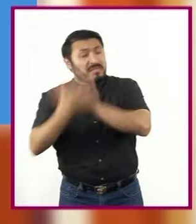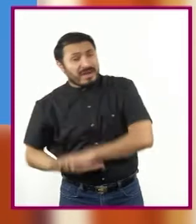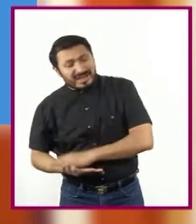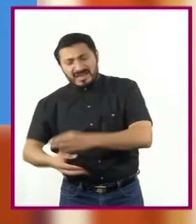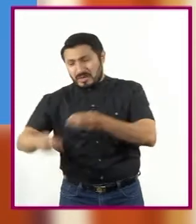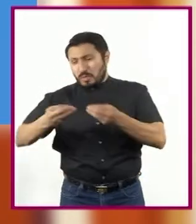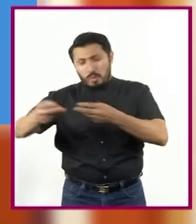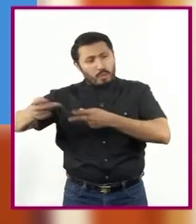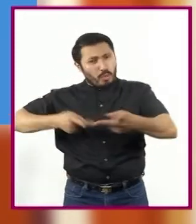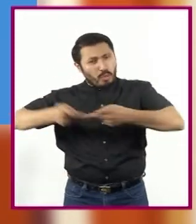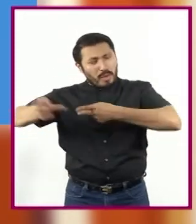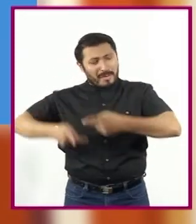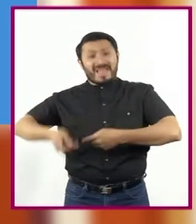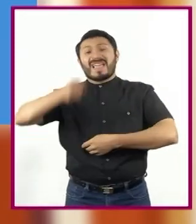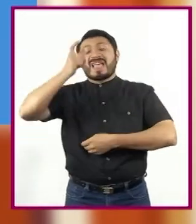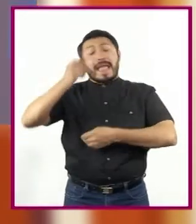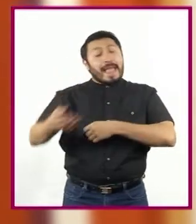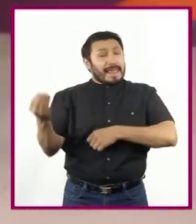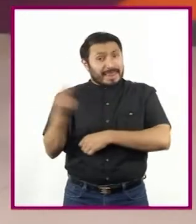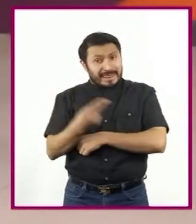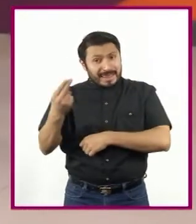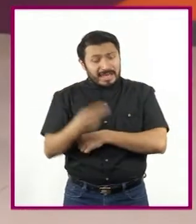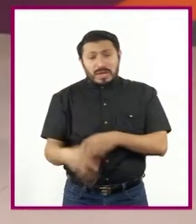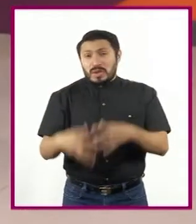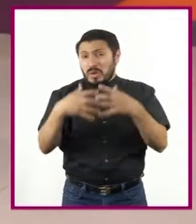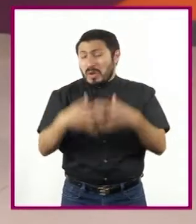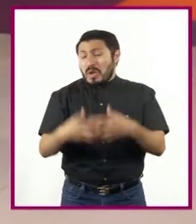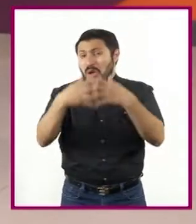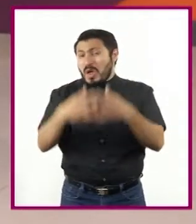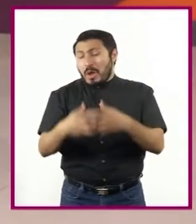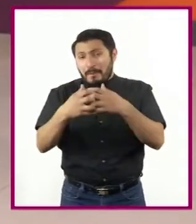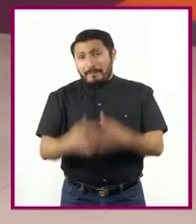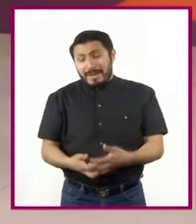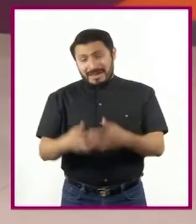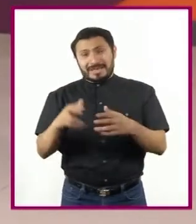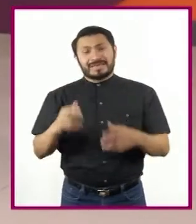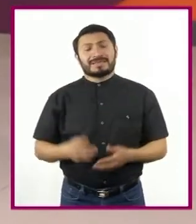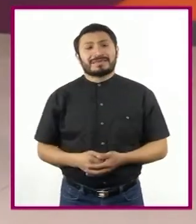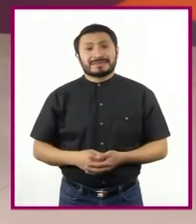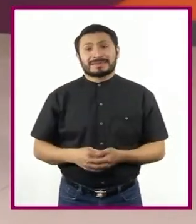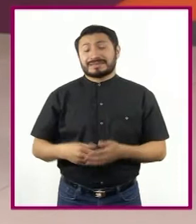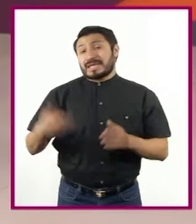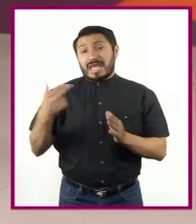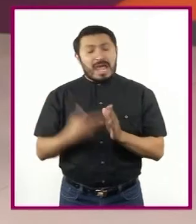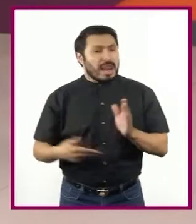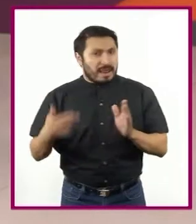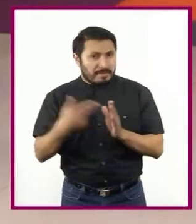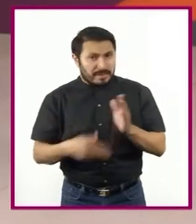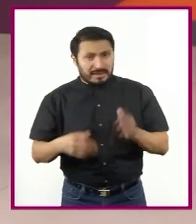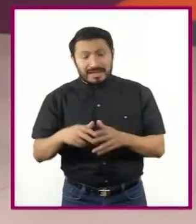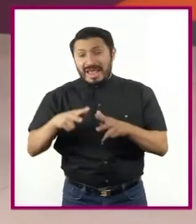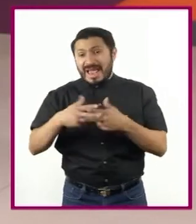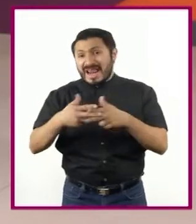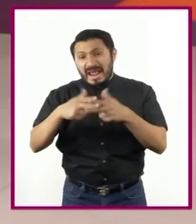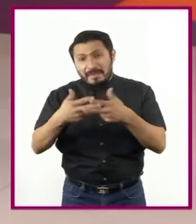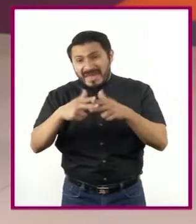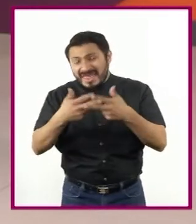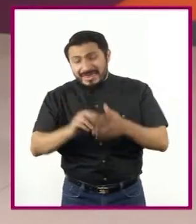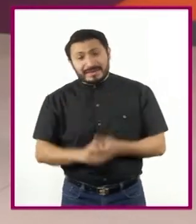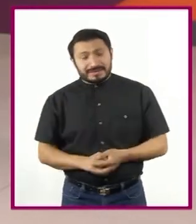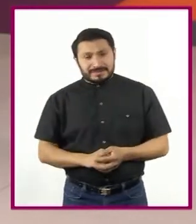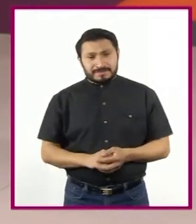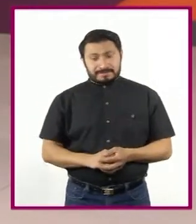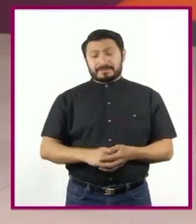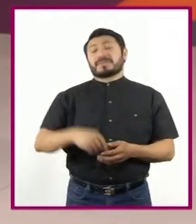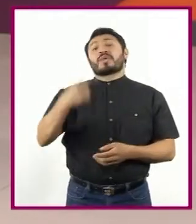involucran máquinas y herramientas simples. Generalmente, una persona conoce todo el proceso, con el predominio